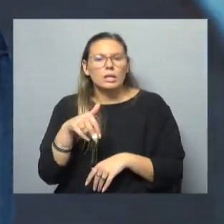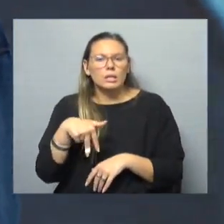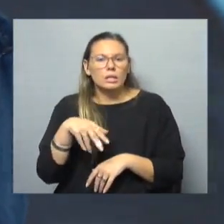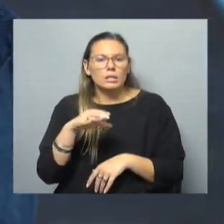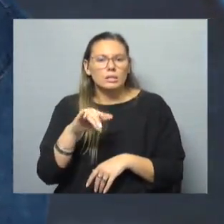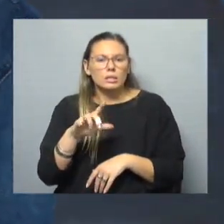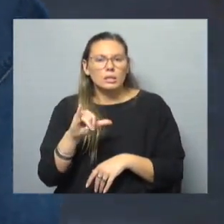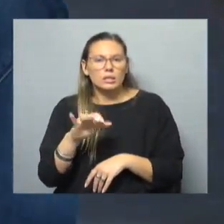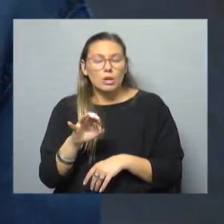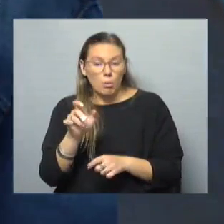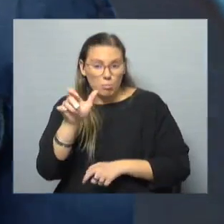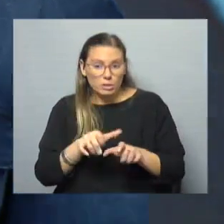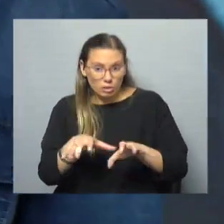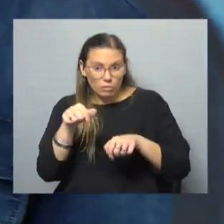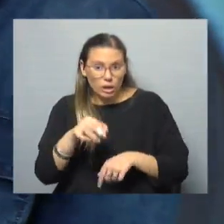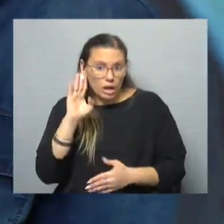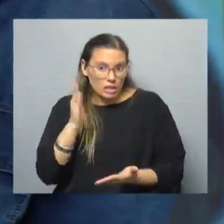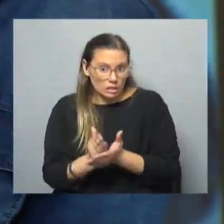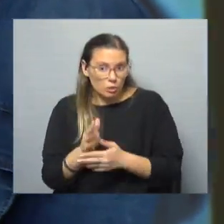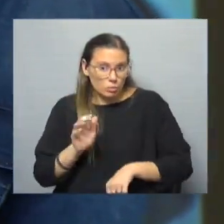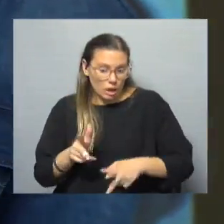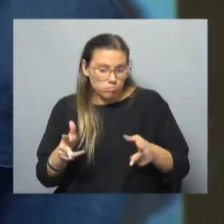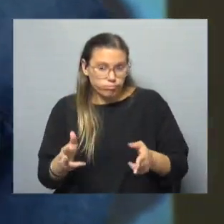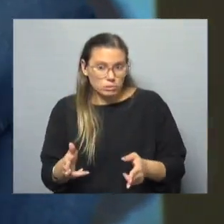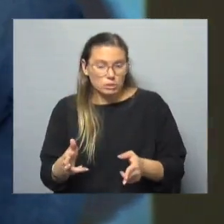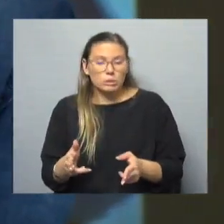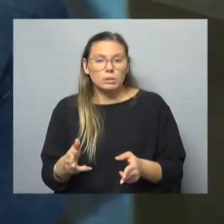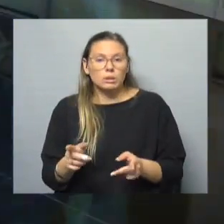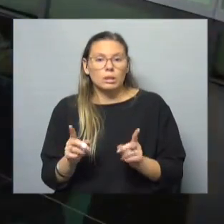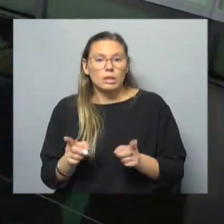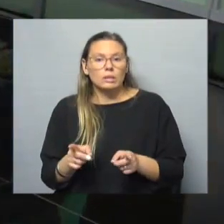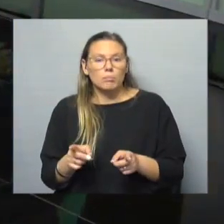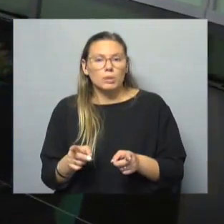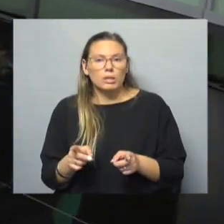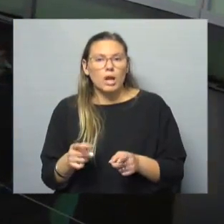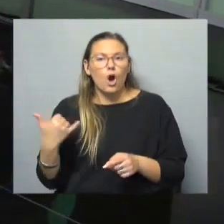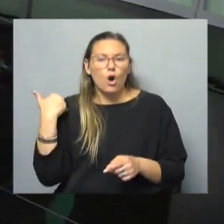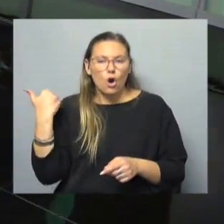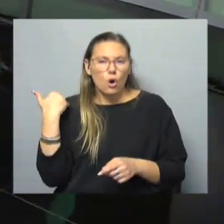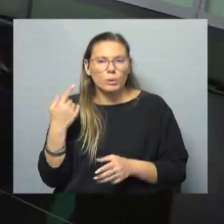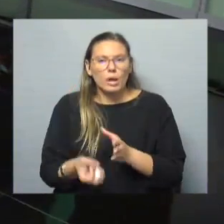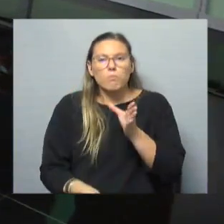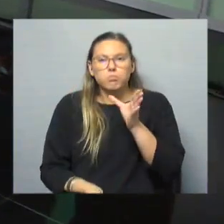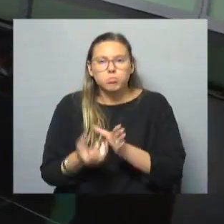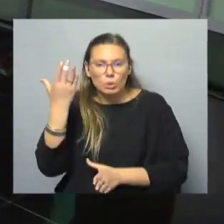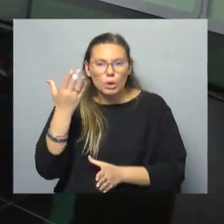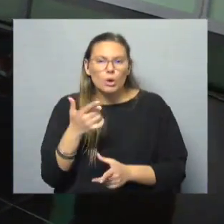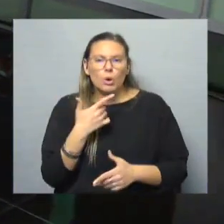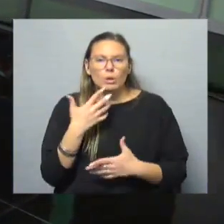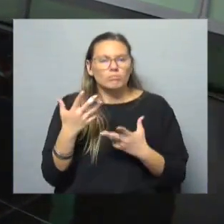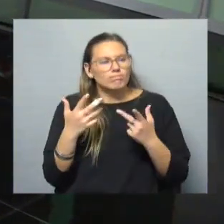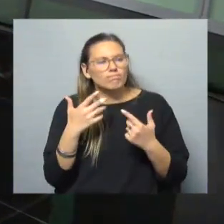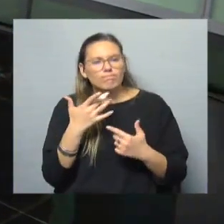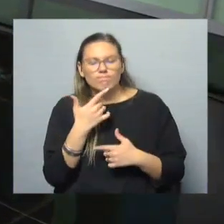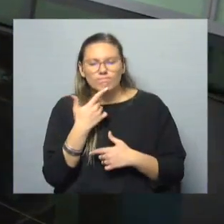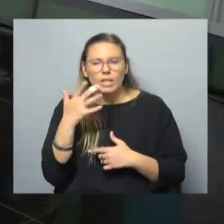la gente que vivió acá durante la dictadura, y sobre todo hay que ubicarse en los jóvenes creadores, sí. Qué sé yo, con inquietudes artísticas